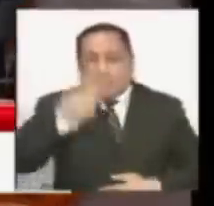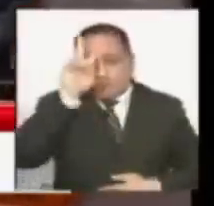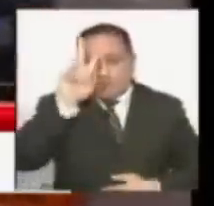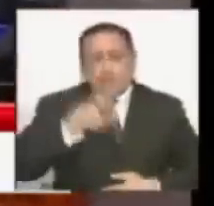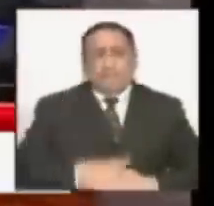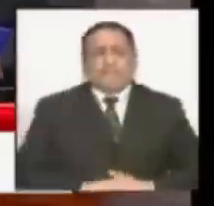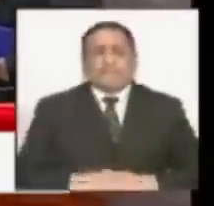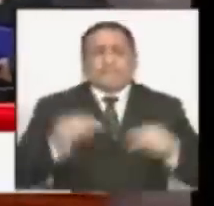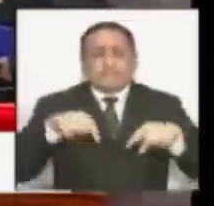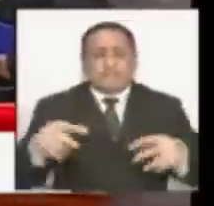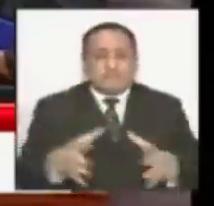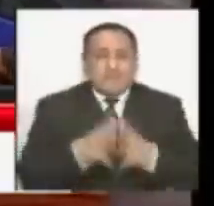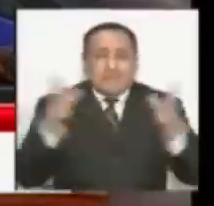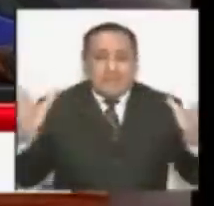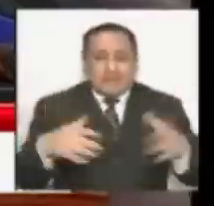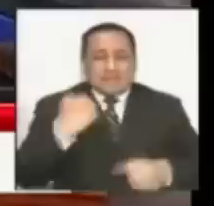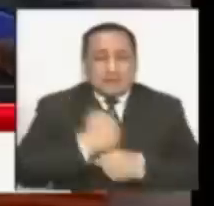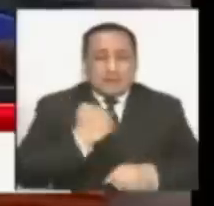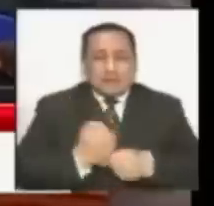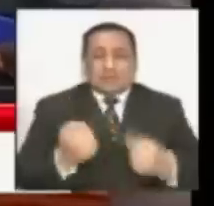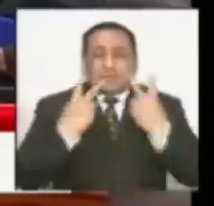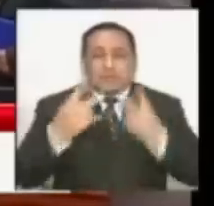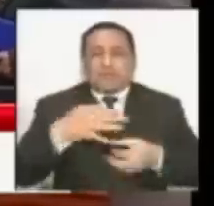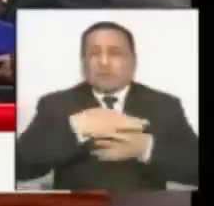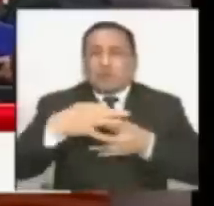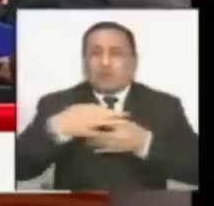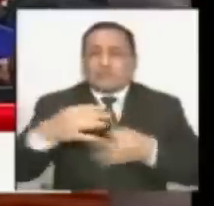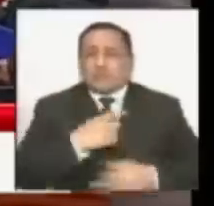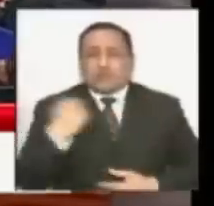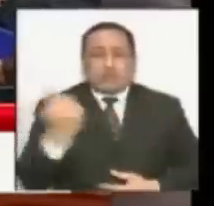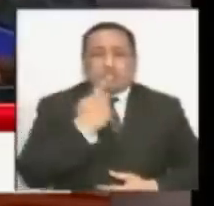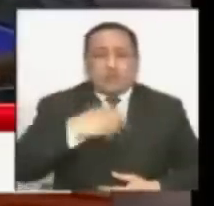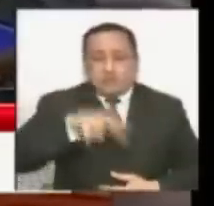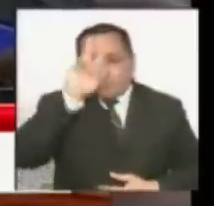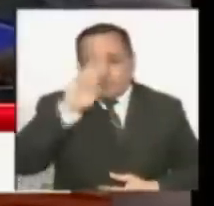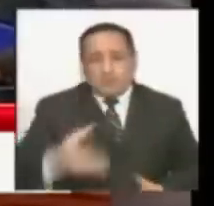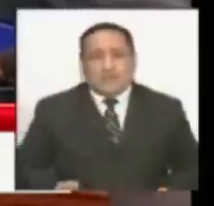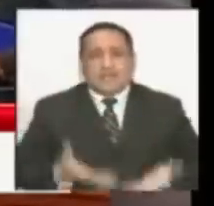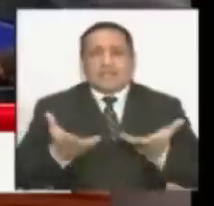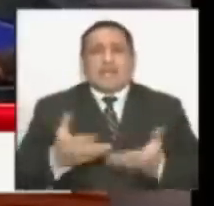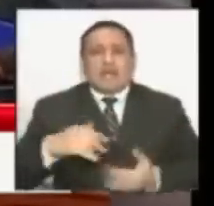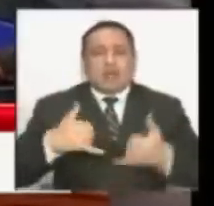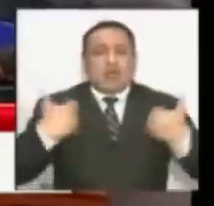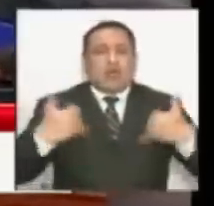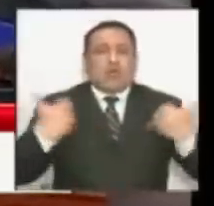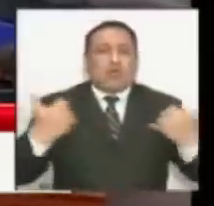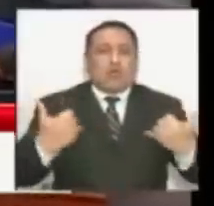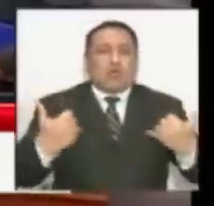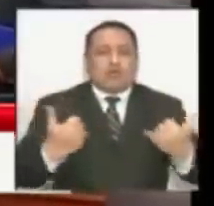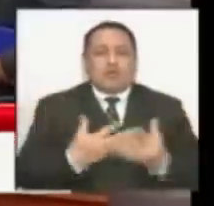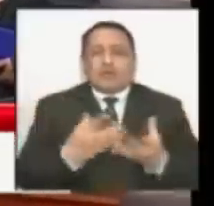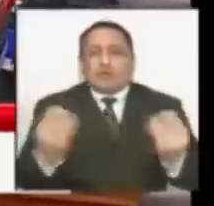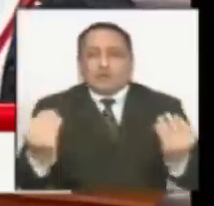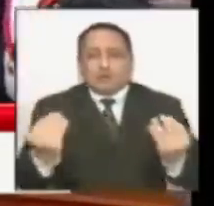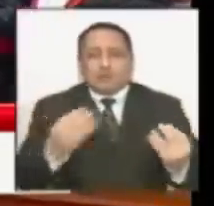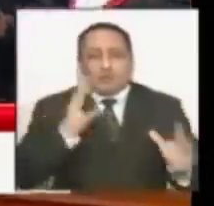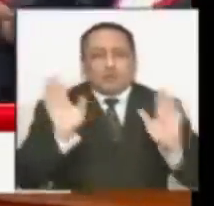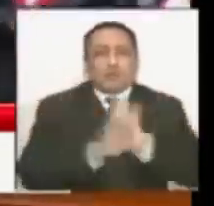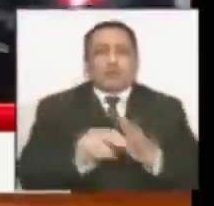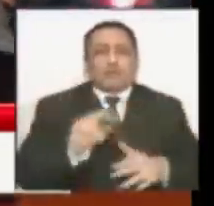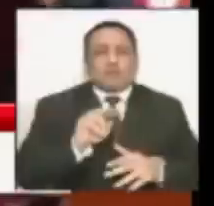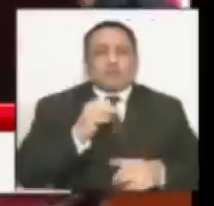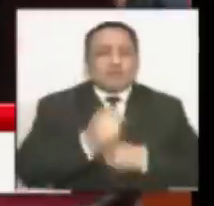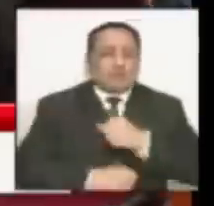Estuvo acompañado con un papel, pero mucho de lo que habló estaba que hablaba de corazón, de